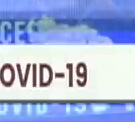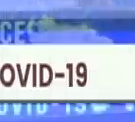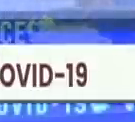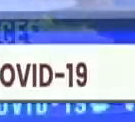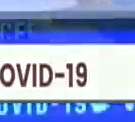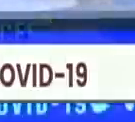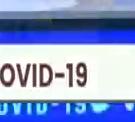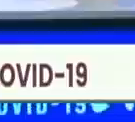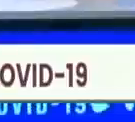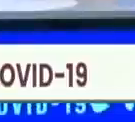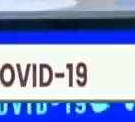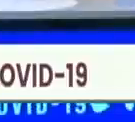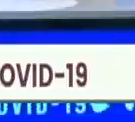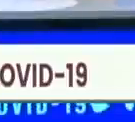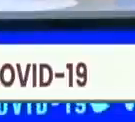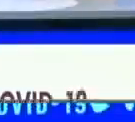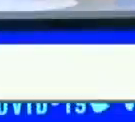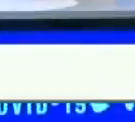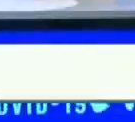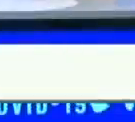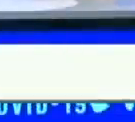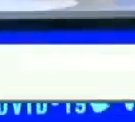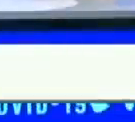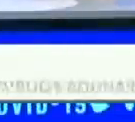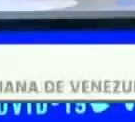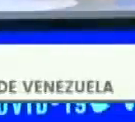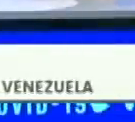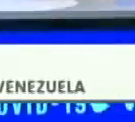Hemos estado evaluando, su permiso,